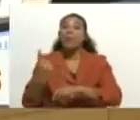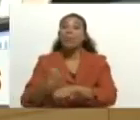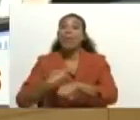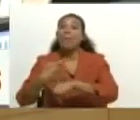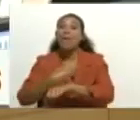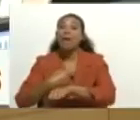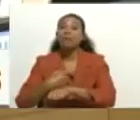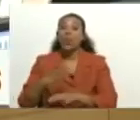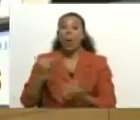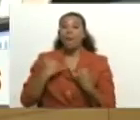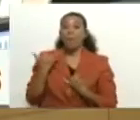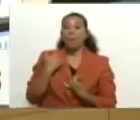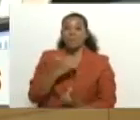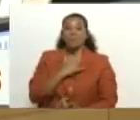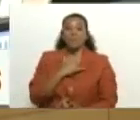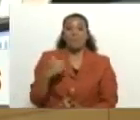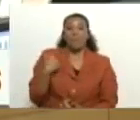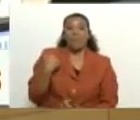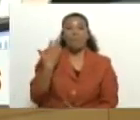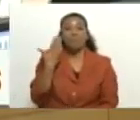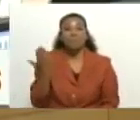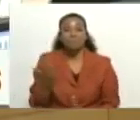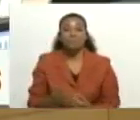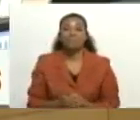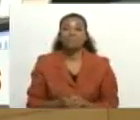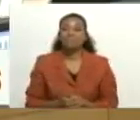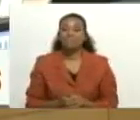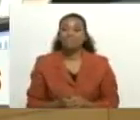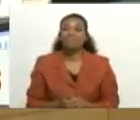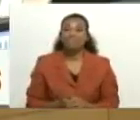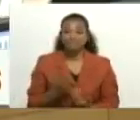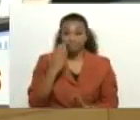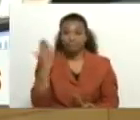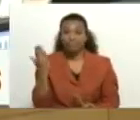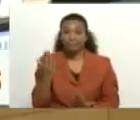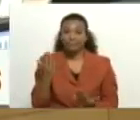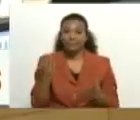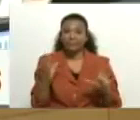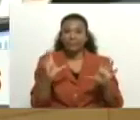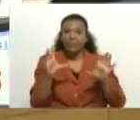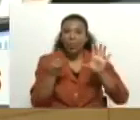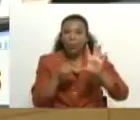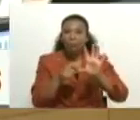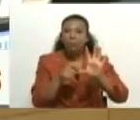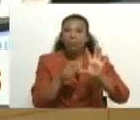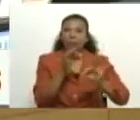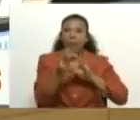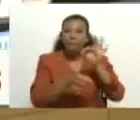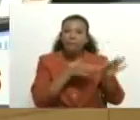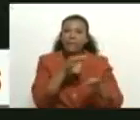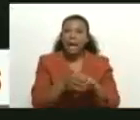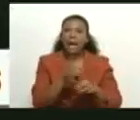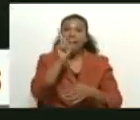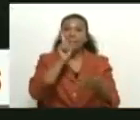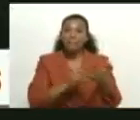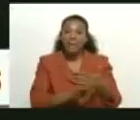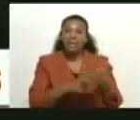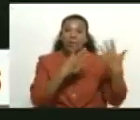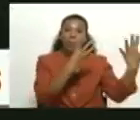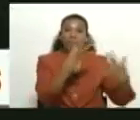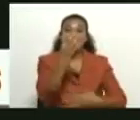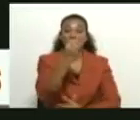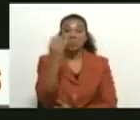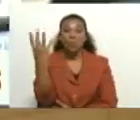Adelante. Fíjense, en este gráfico vemos lo que les comentaba. Desde 1950,